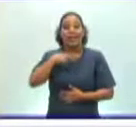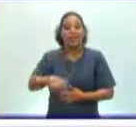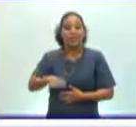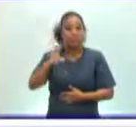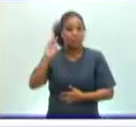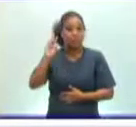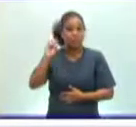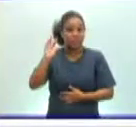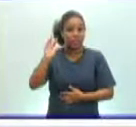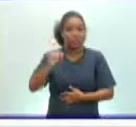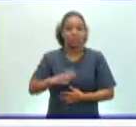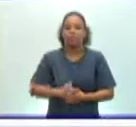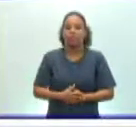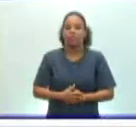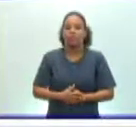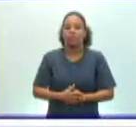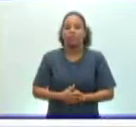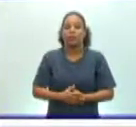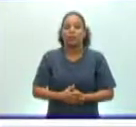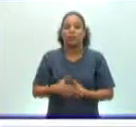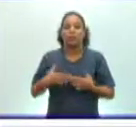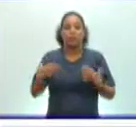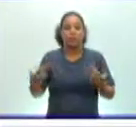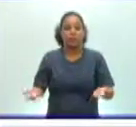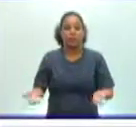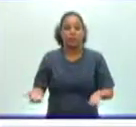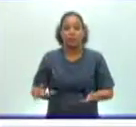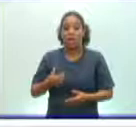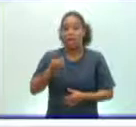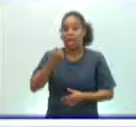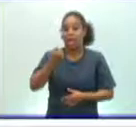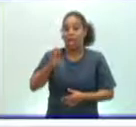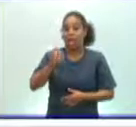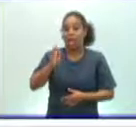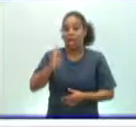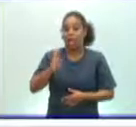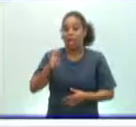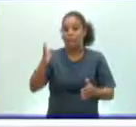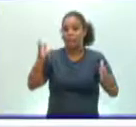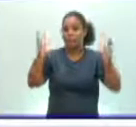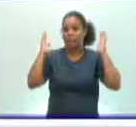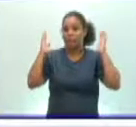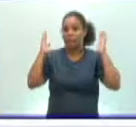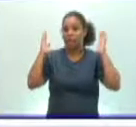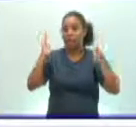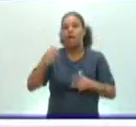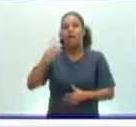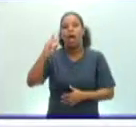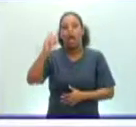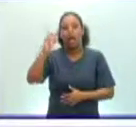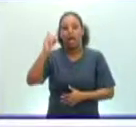decían que AB es paralelo a DC.